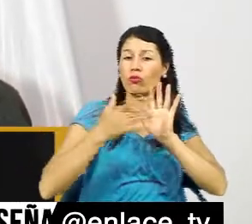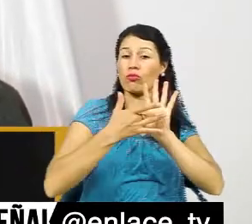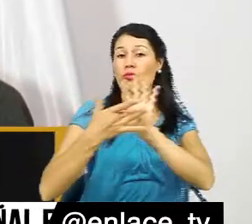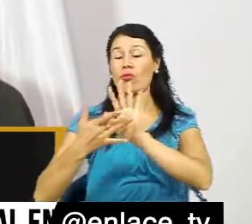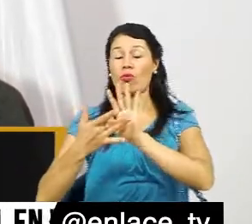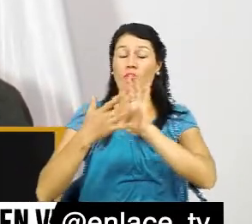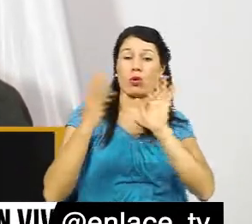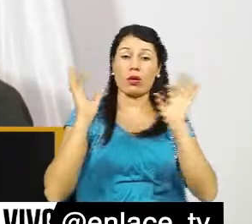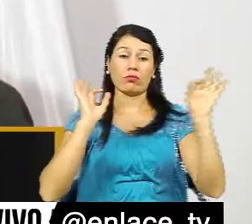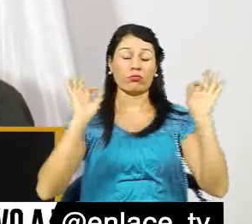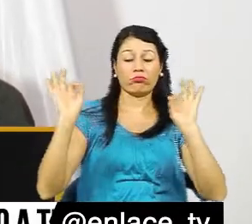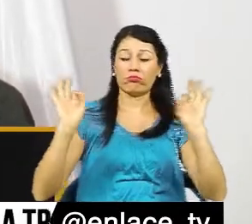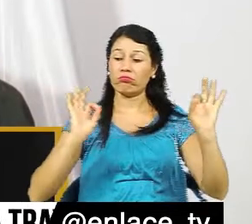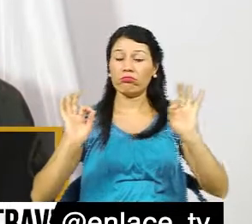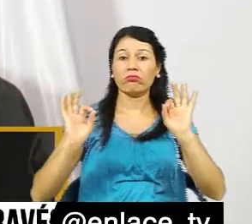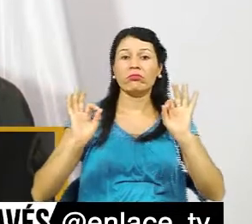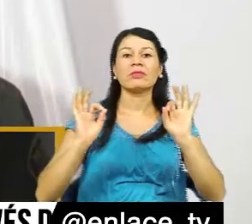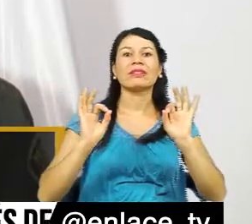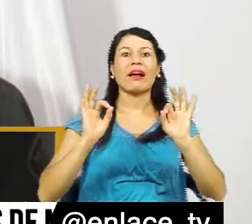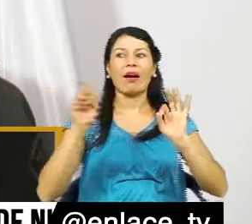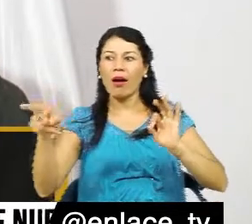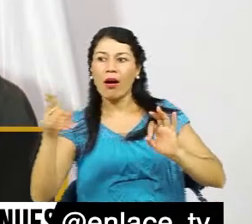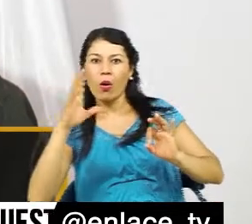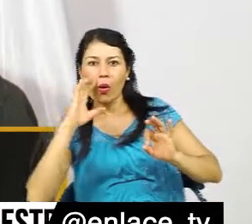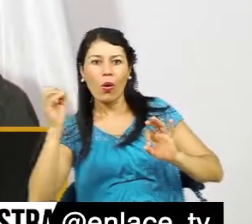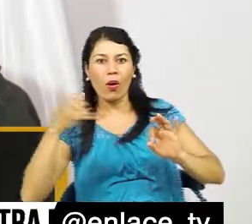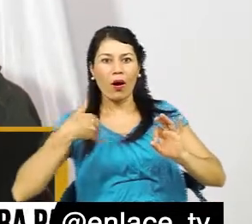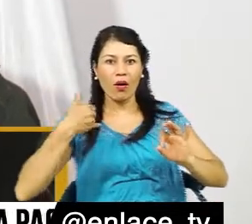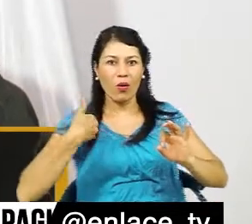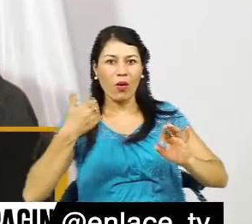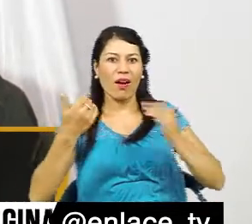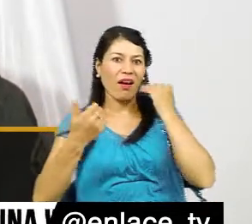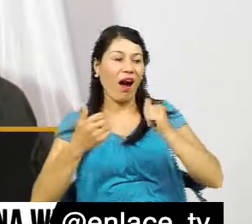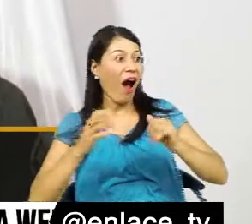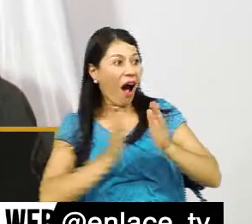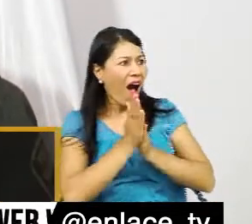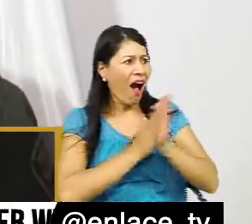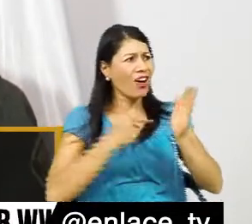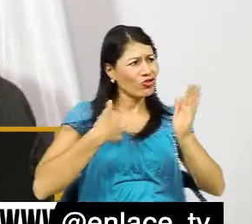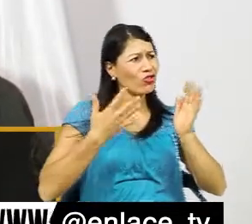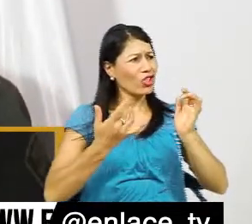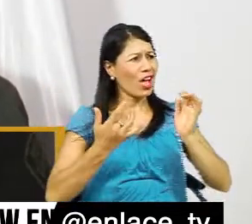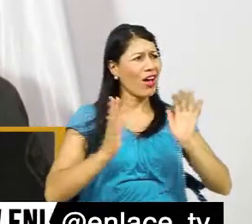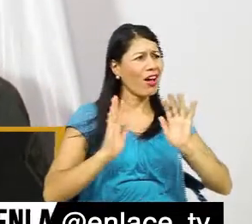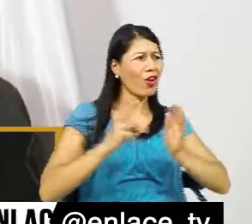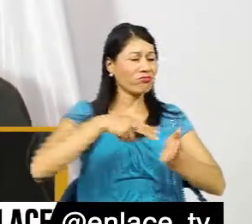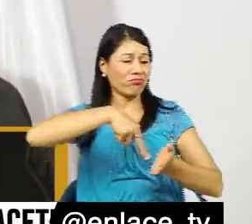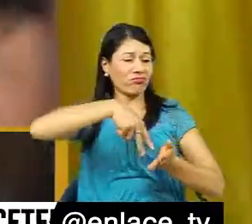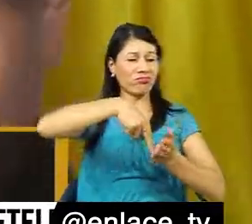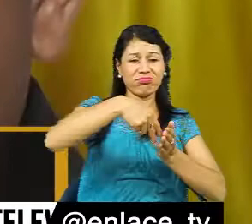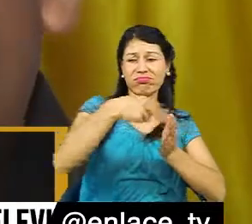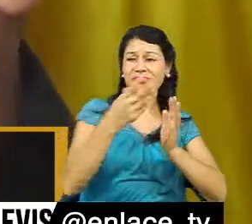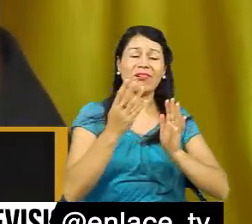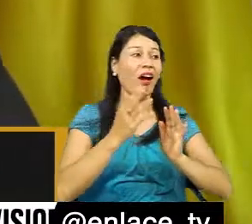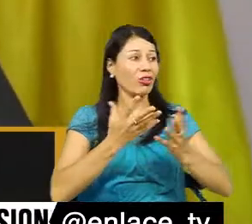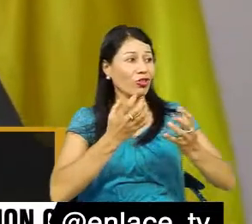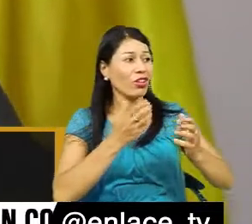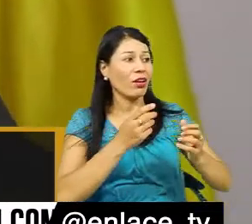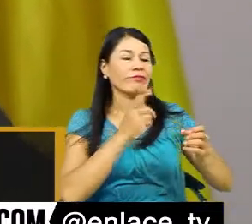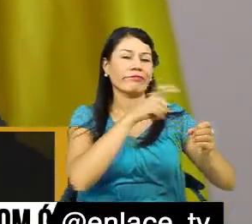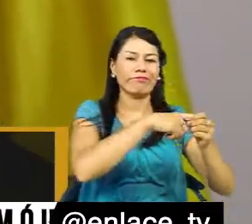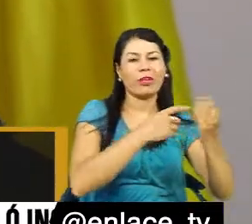hace llamativo a niños, niñas y adolescentes, y es donde nosotros estamos dando la protección integral pues precisamente a esta población tan vulnerable. Mencionaron